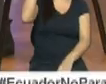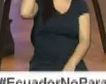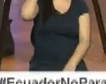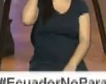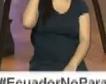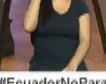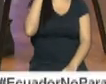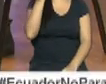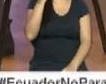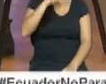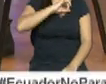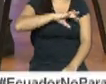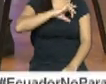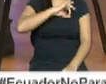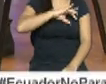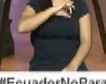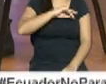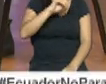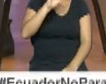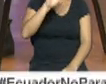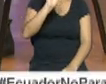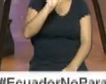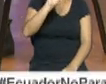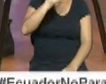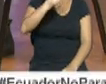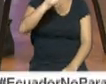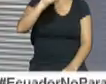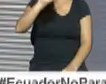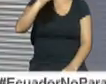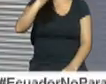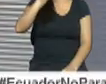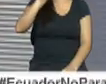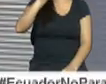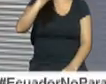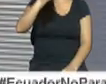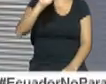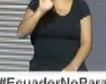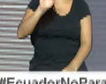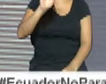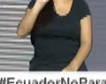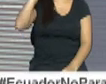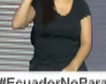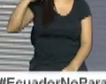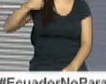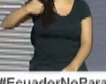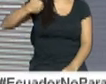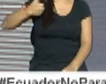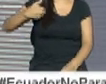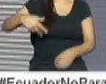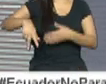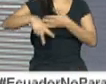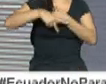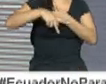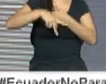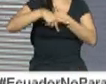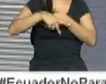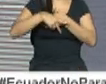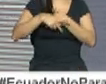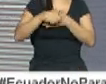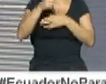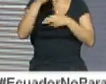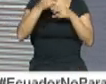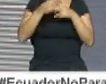de Allende, en Argentina con el Plan Cóndor, en Uruguay, en Paraguay, con circunstancias